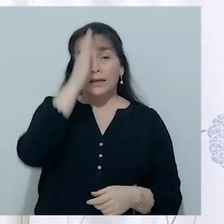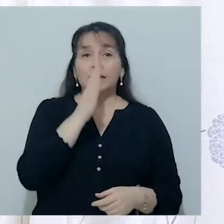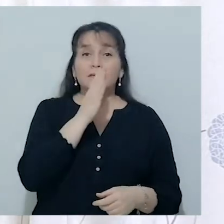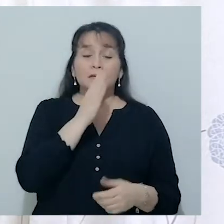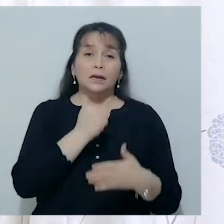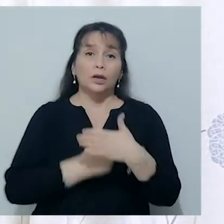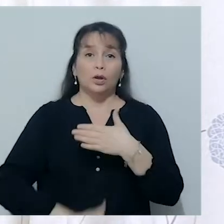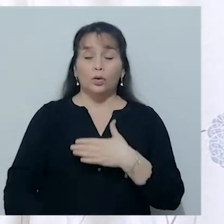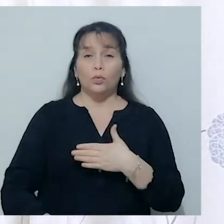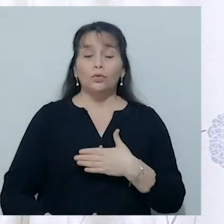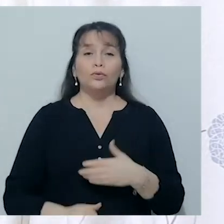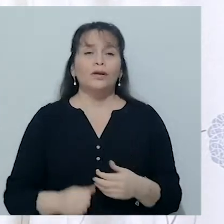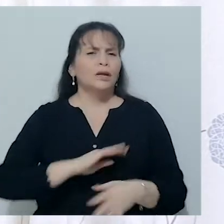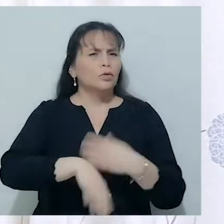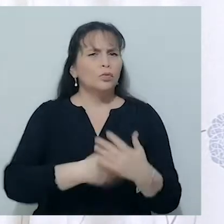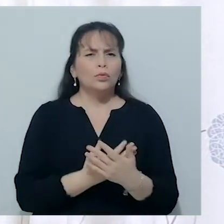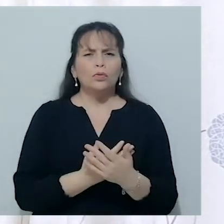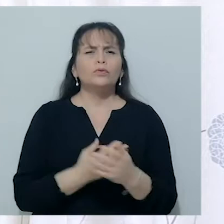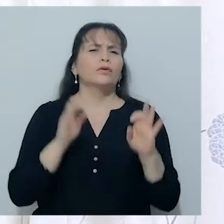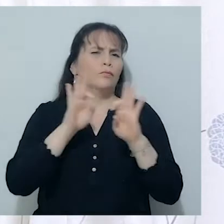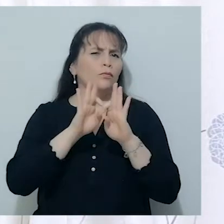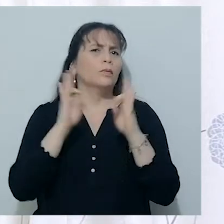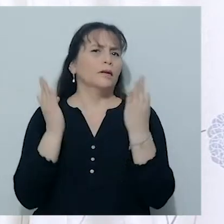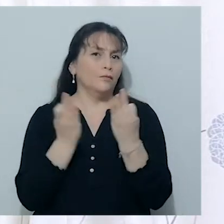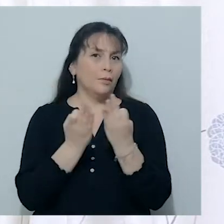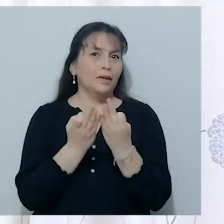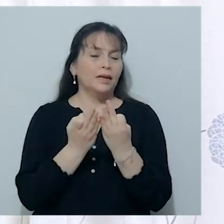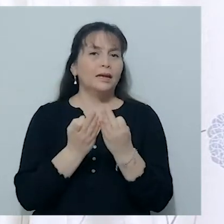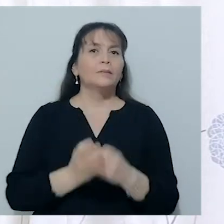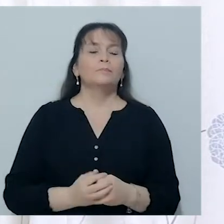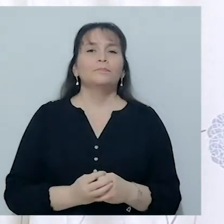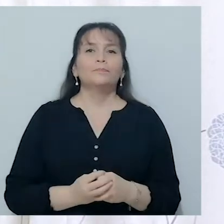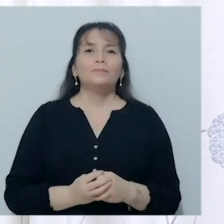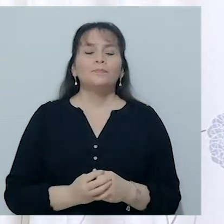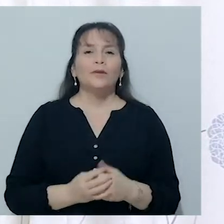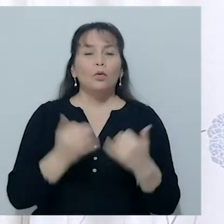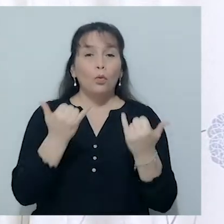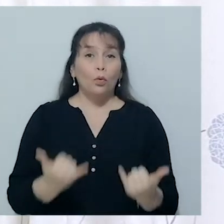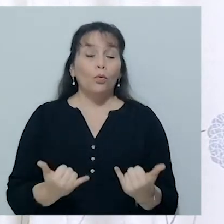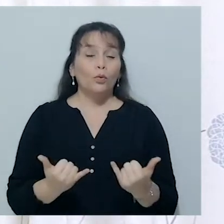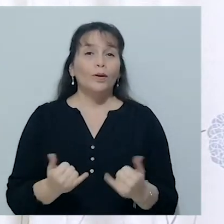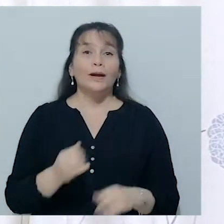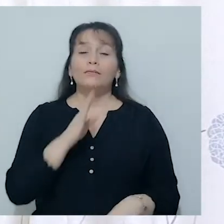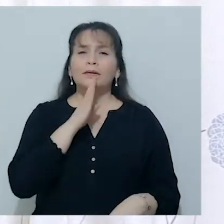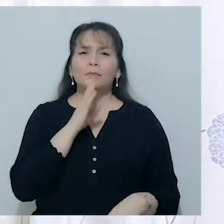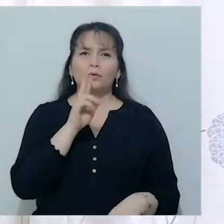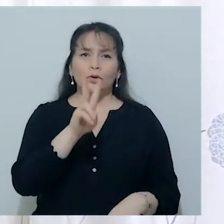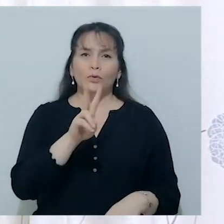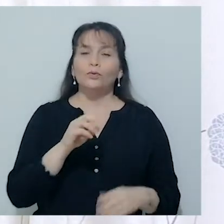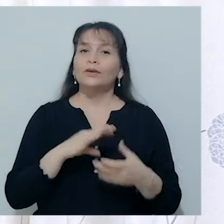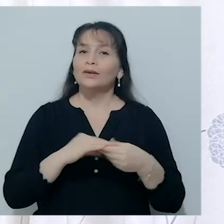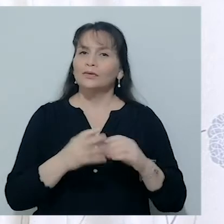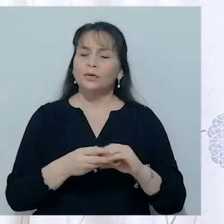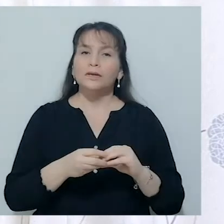viceversa, y todos aquellos que conforman nuestro entorno familiar. Hoy les hablaré de dos historias y por